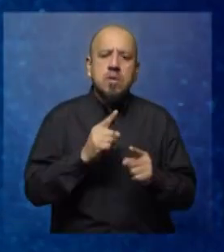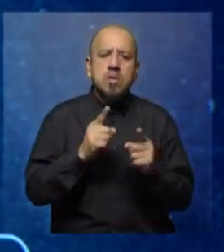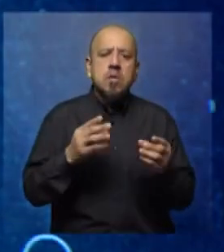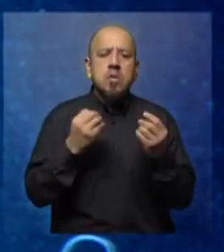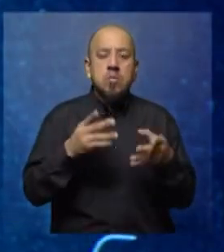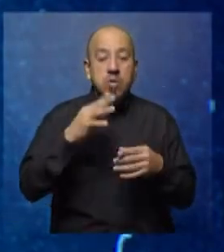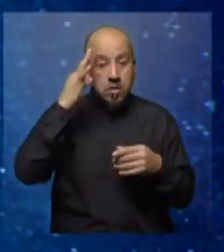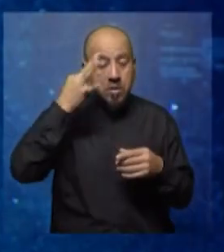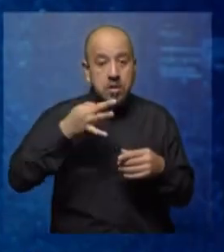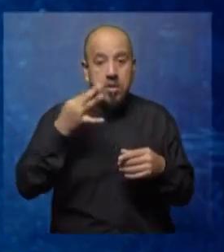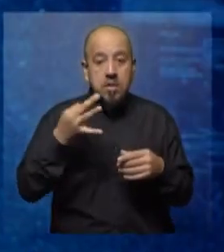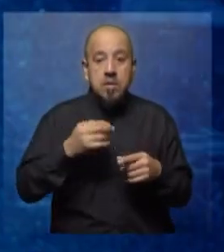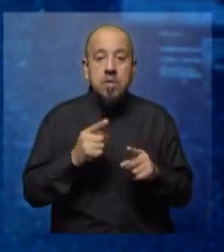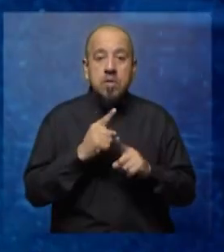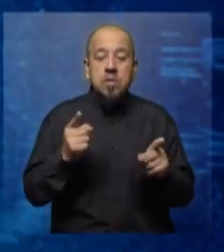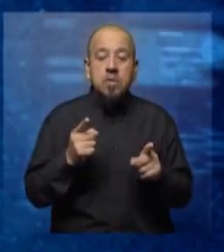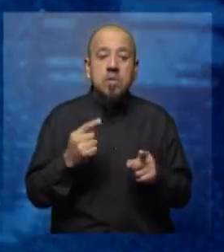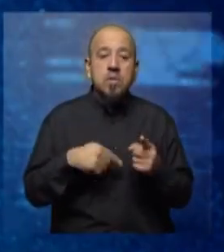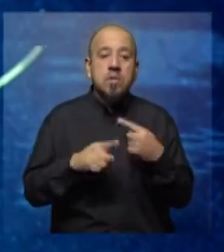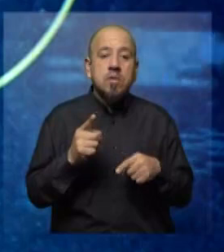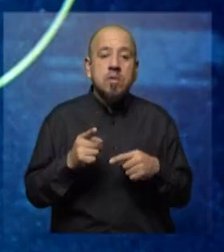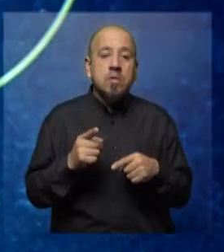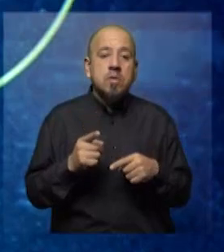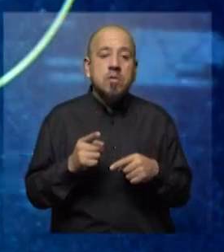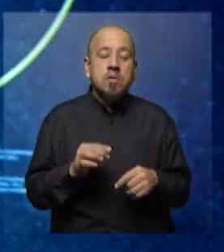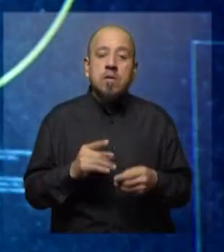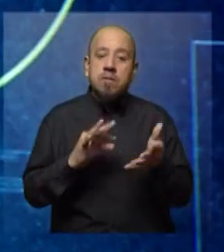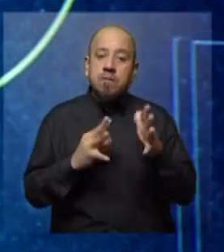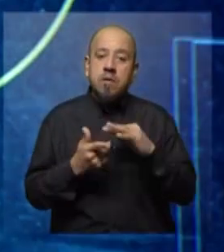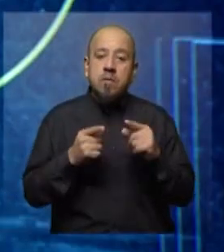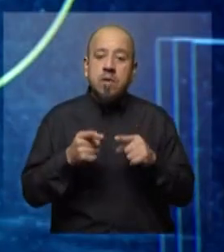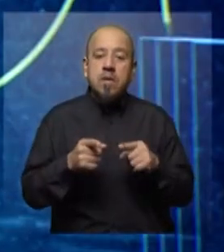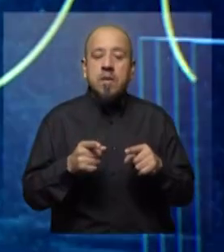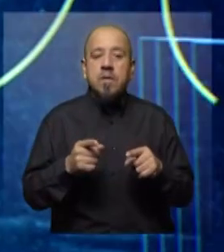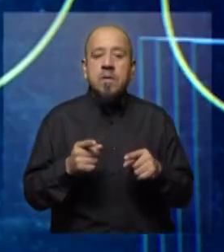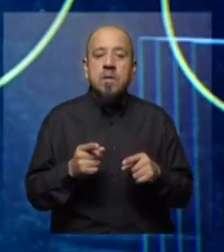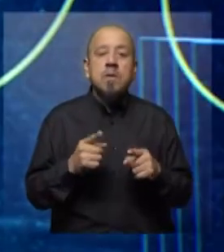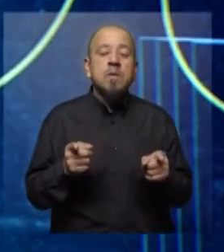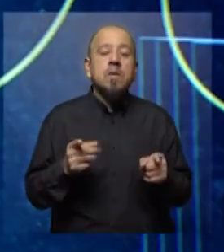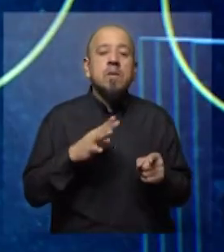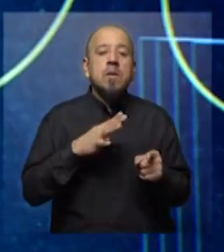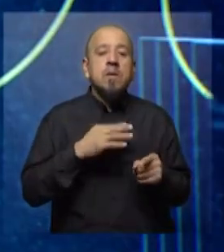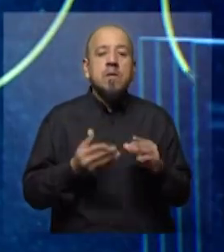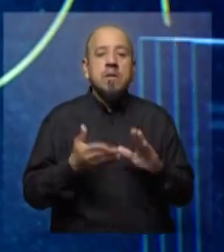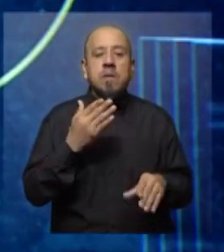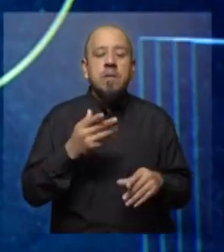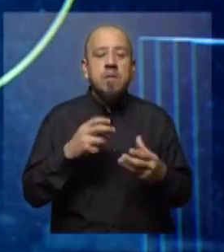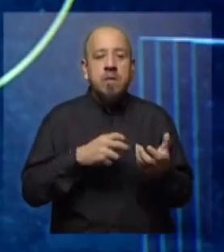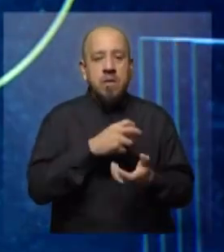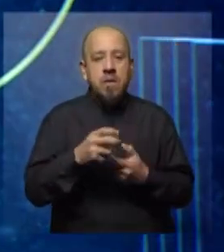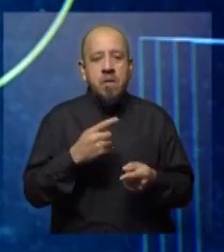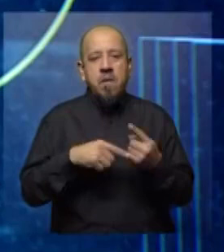la realidad no es aprensible en un solo modelo sistemático sino que es mucho más compleja